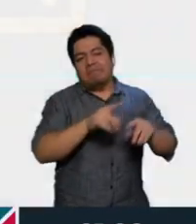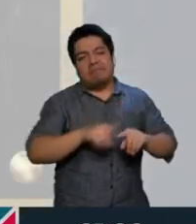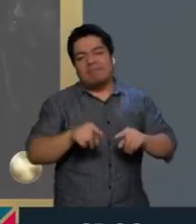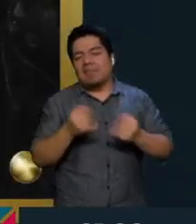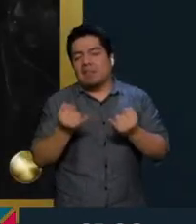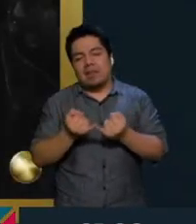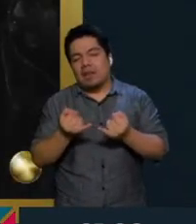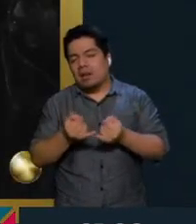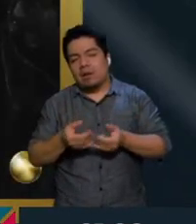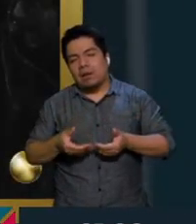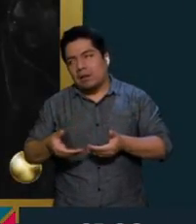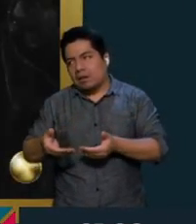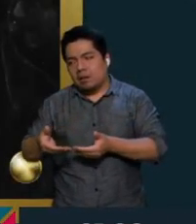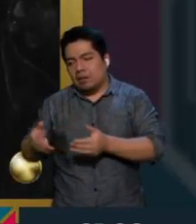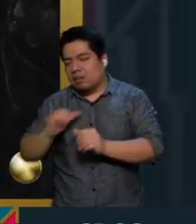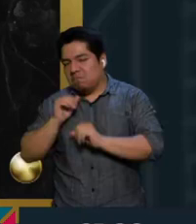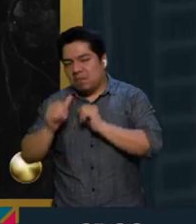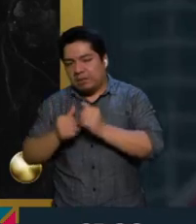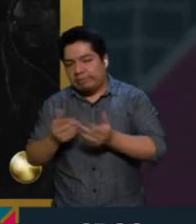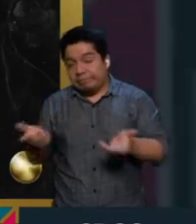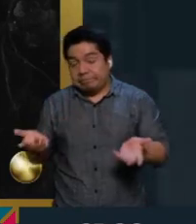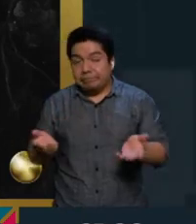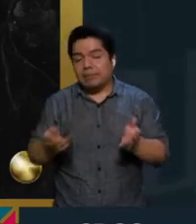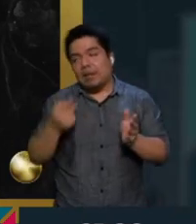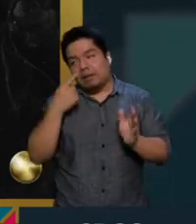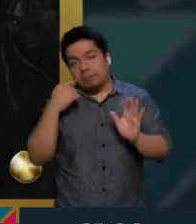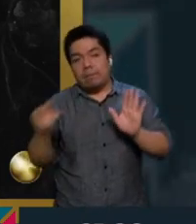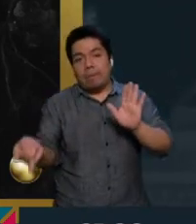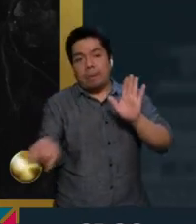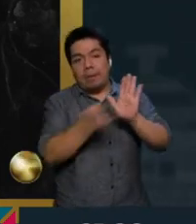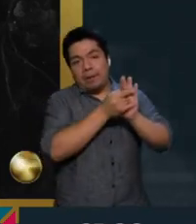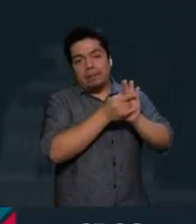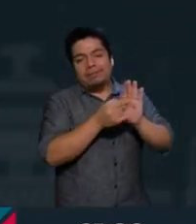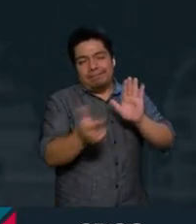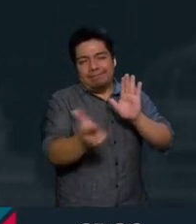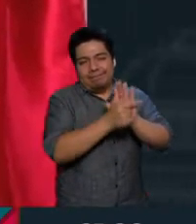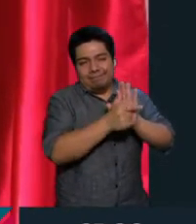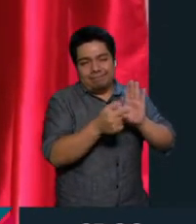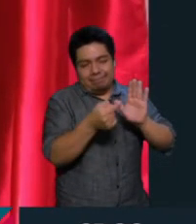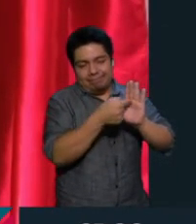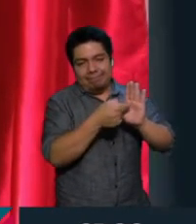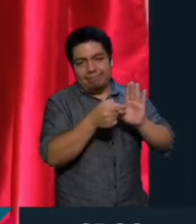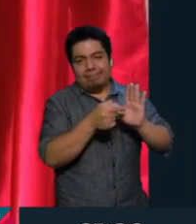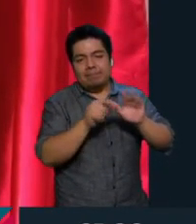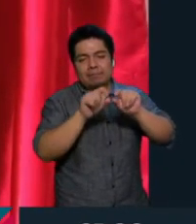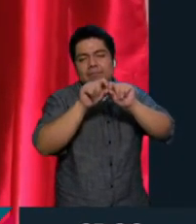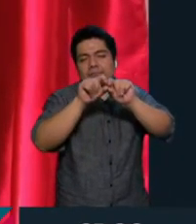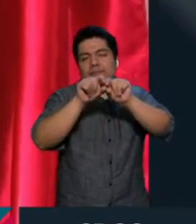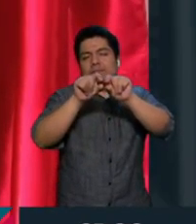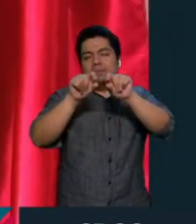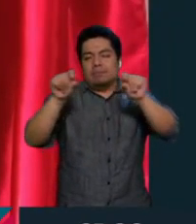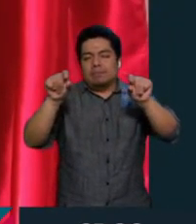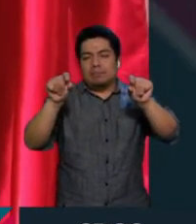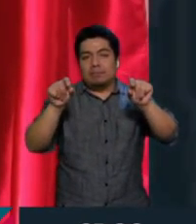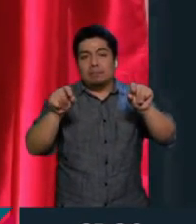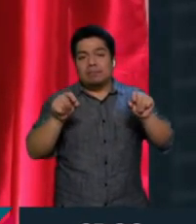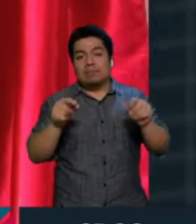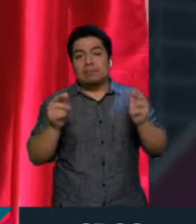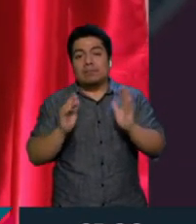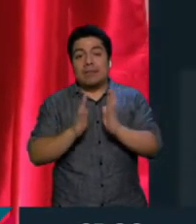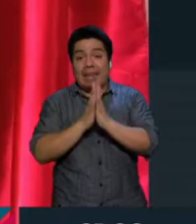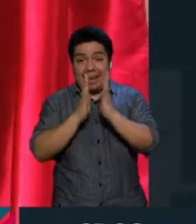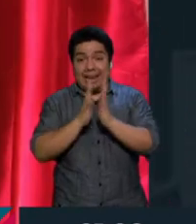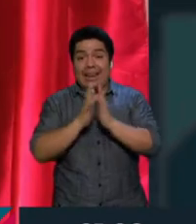calles también las tienen. Y ahí pusimos una placa conmemorativa donde la frase principal es que la